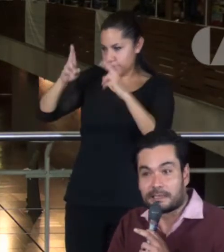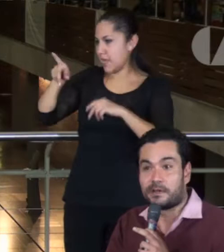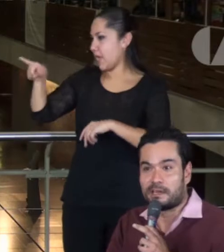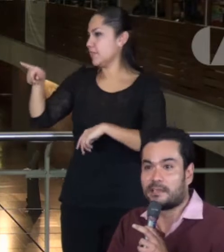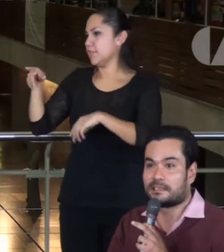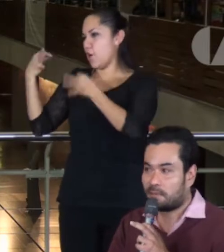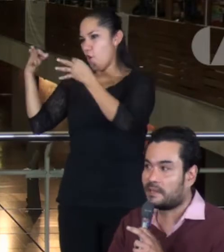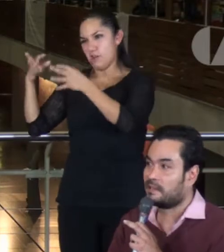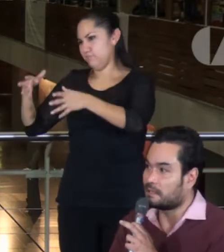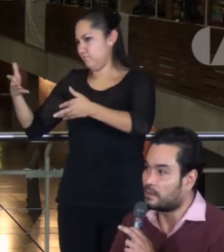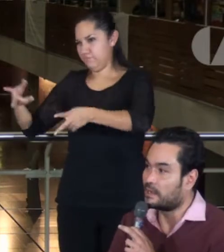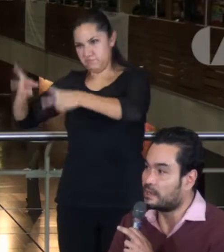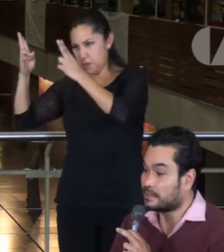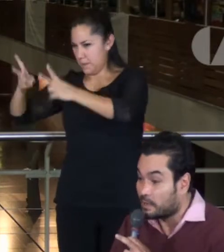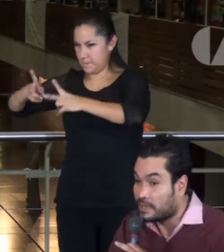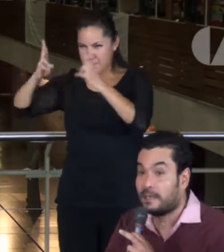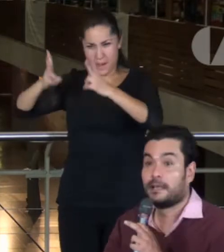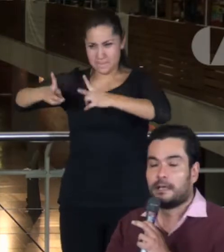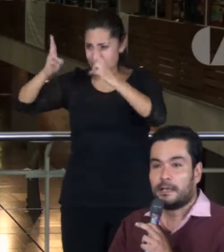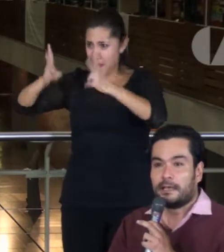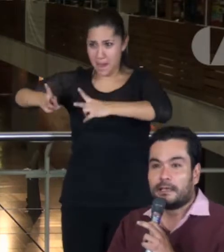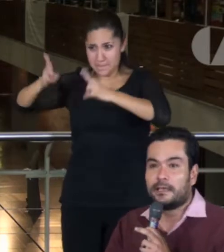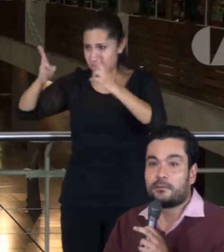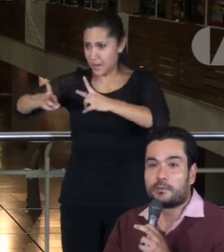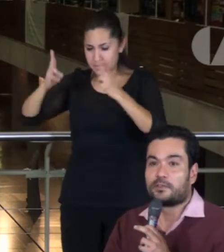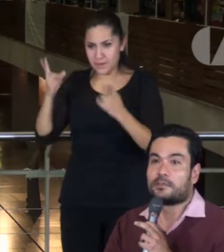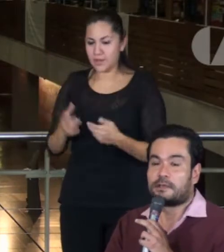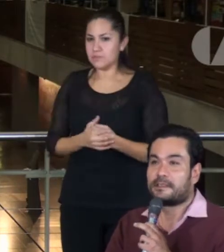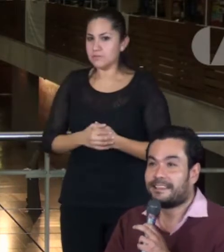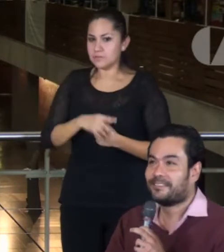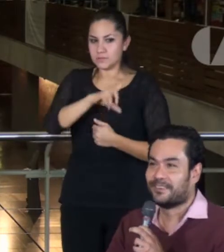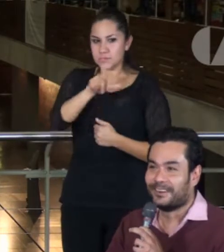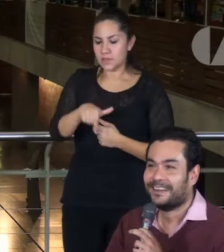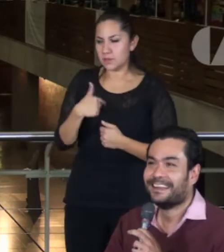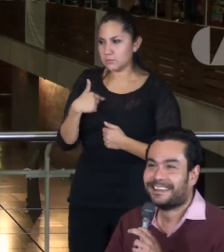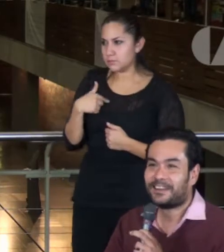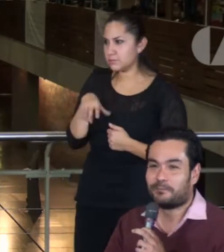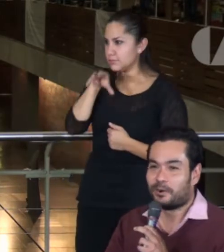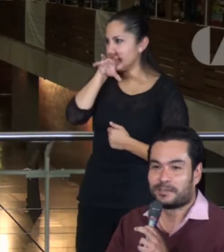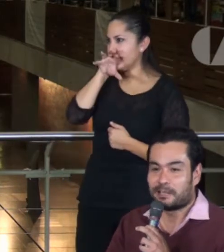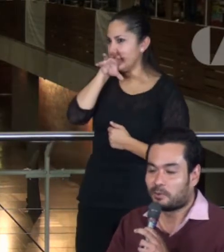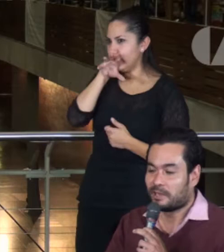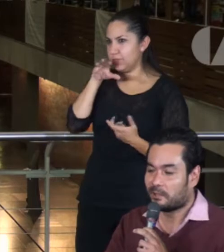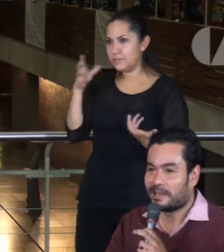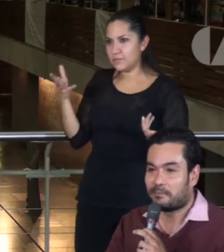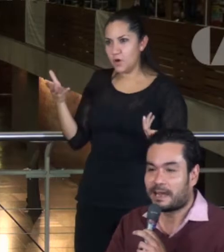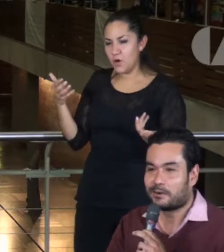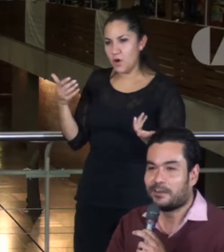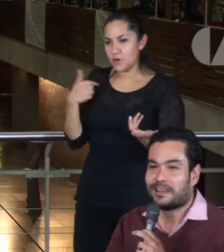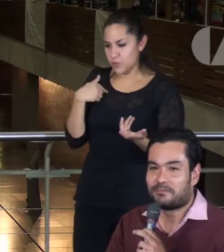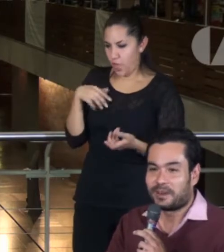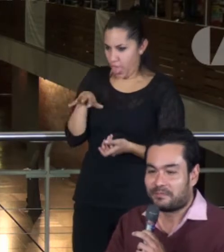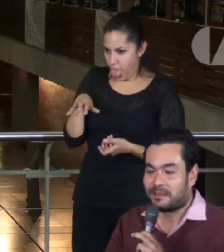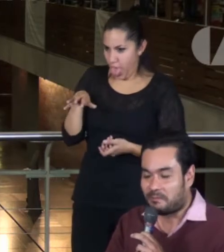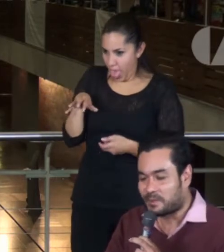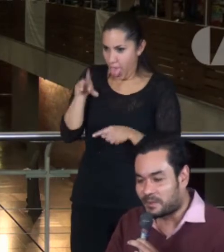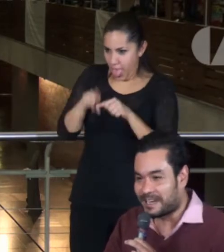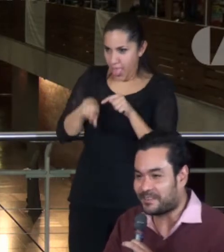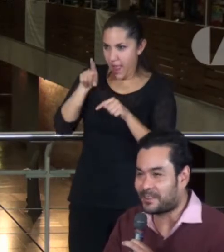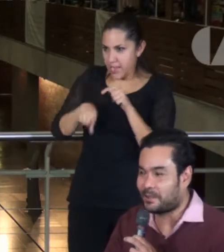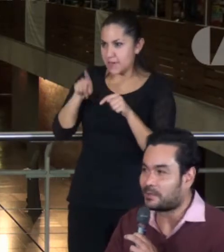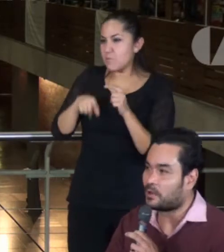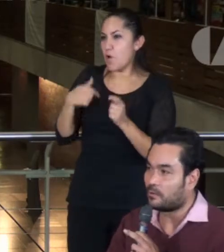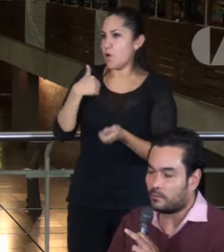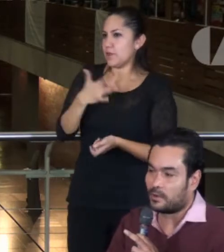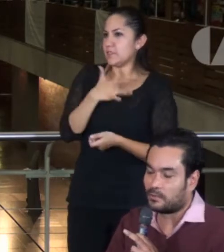página y esta página y esta página y esta página y esta página y bueno pues yo estaba así como va como ya entumido de la mano porque me daba mucho